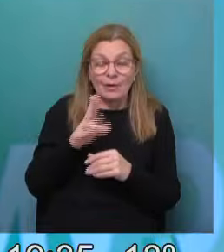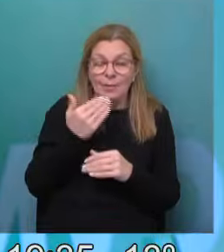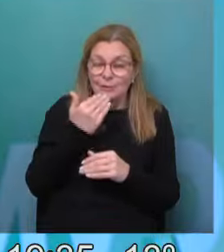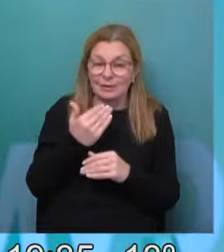gracias seguimos haciendo